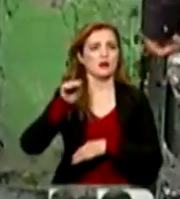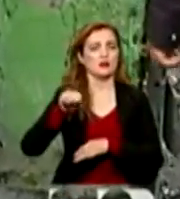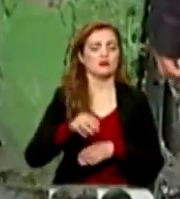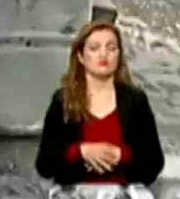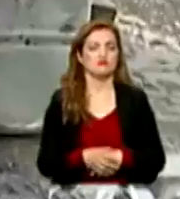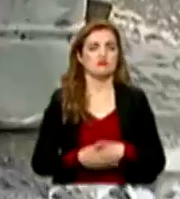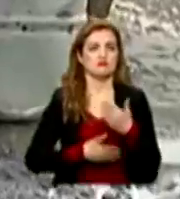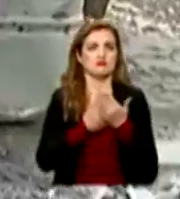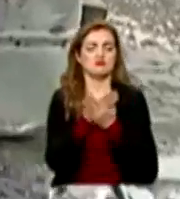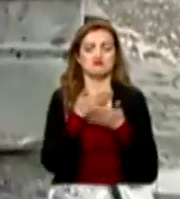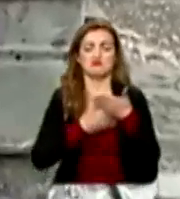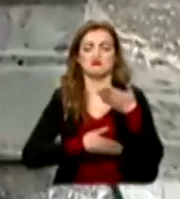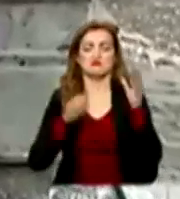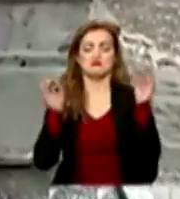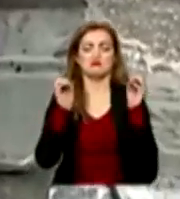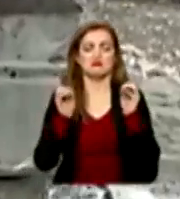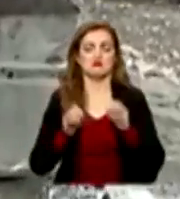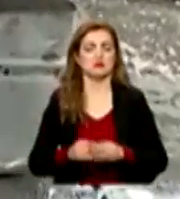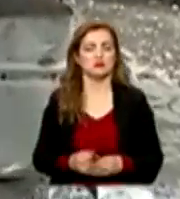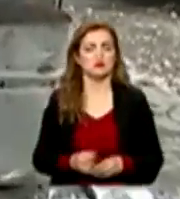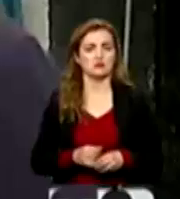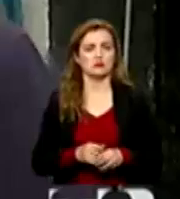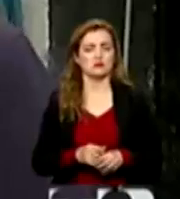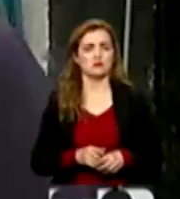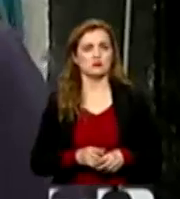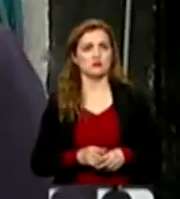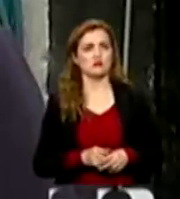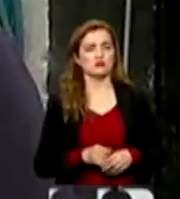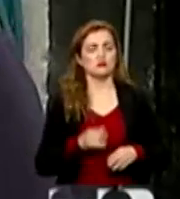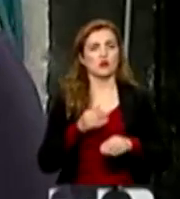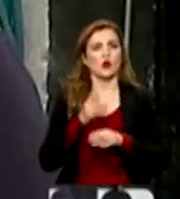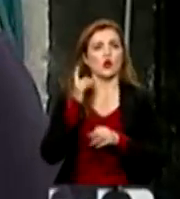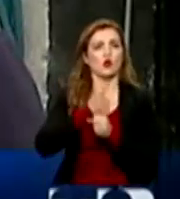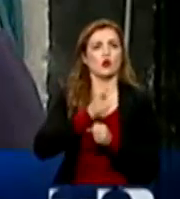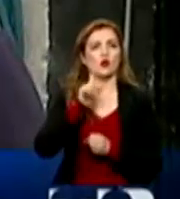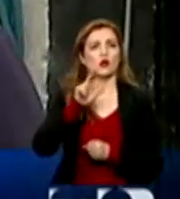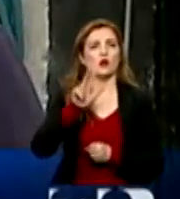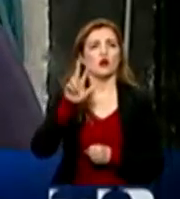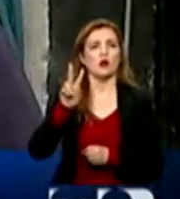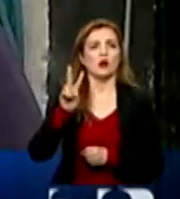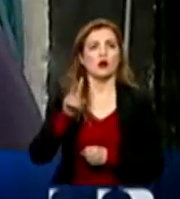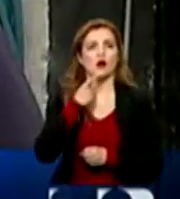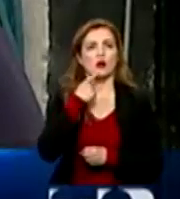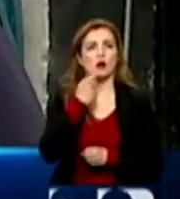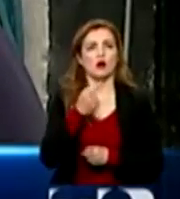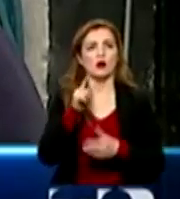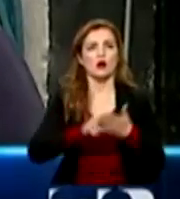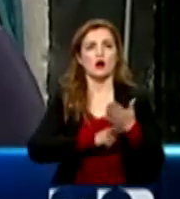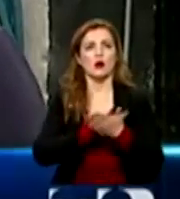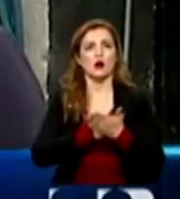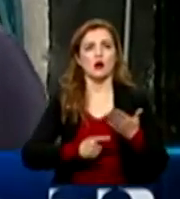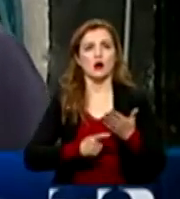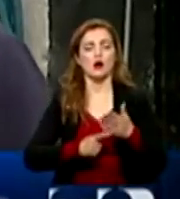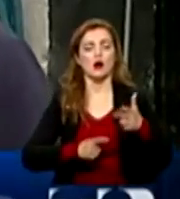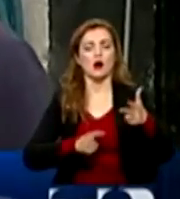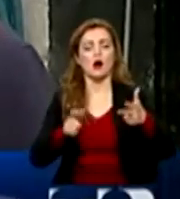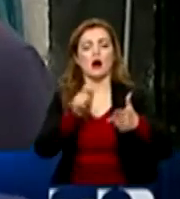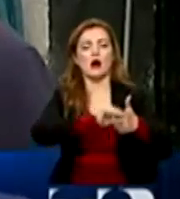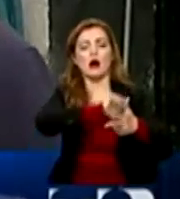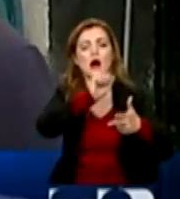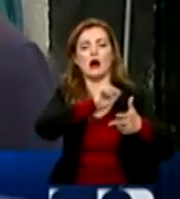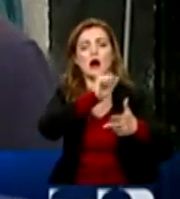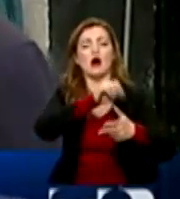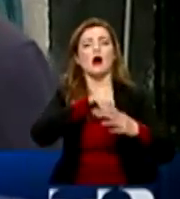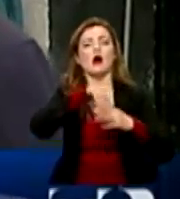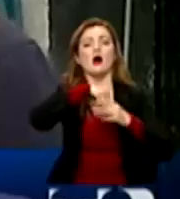no presentaron los documentos de funcionamiento. La ordenanza 332 indica que está prohibido hacer el lavado de los vehículos en el espacio